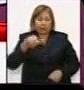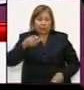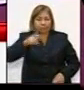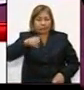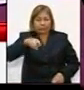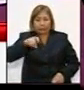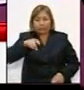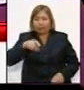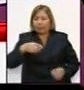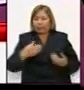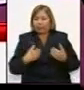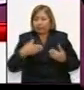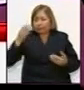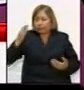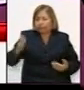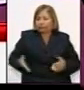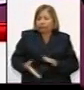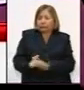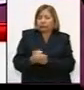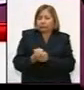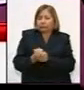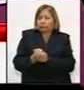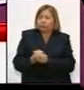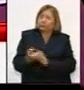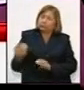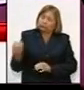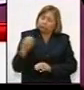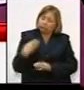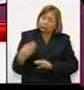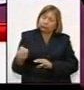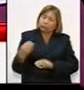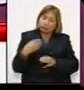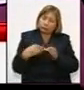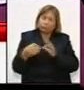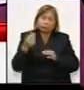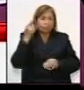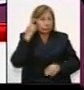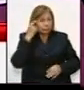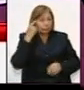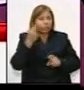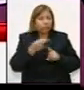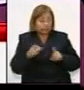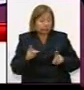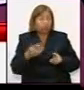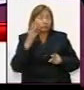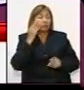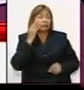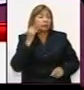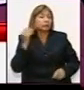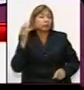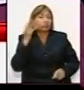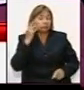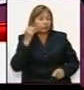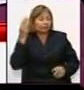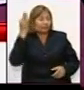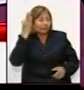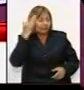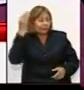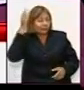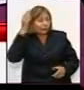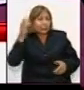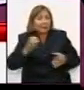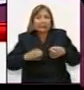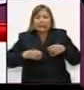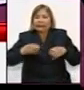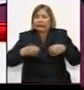tener al costado un compañero, un colega, que puede hasta pensar distinto, pero que tiene la experiencia, el conocimiento, el